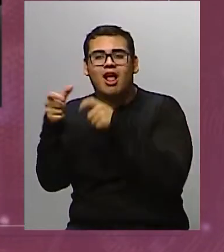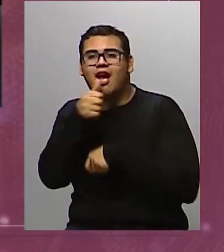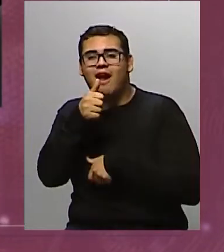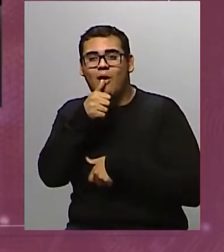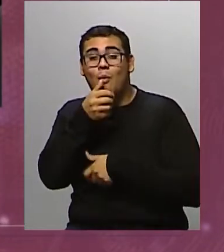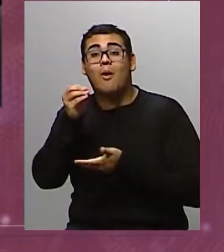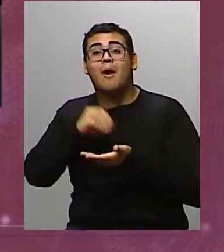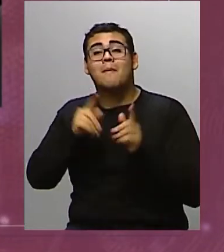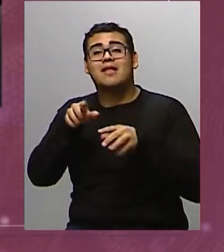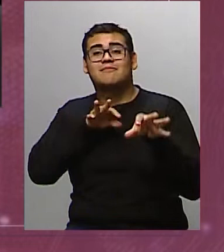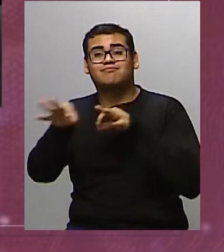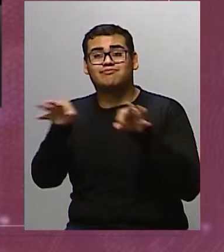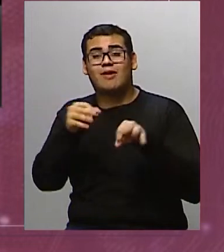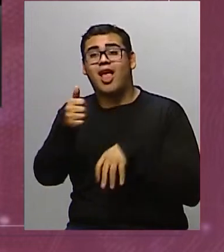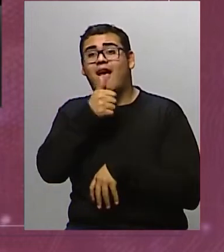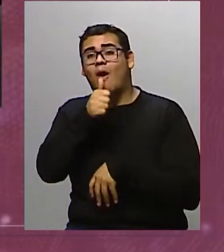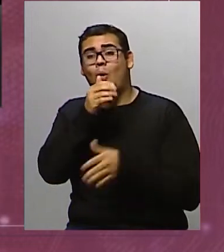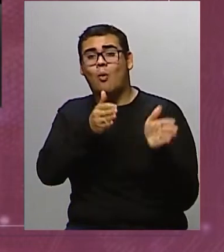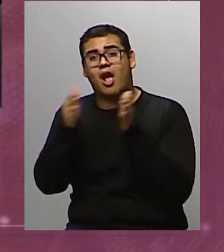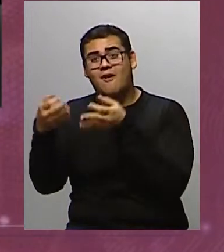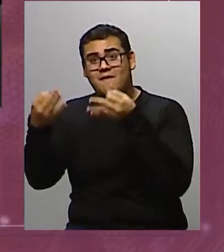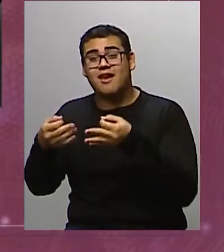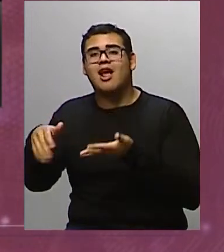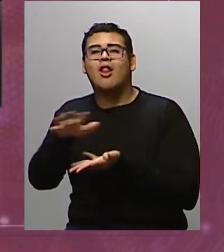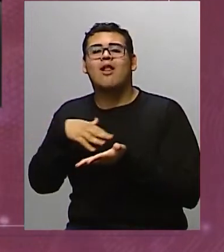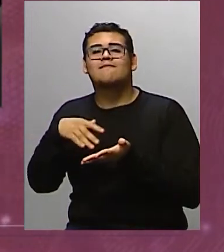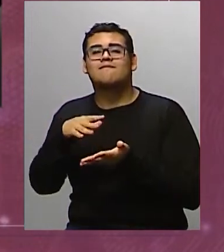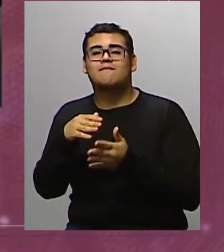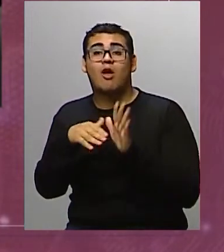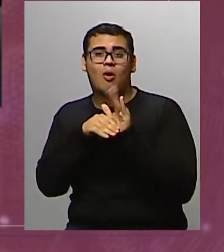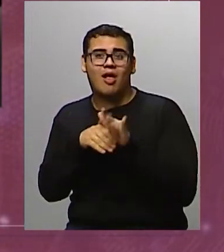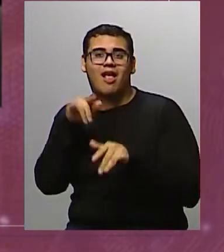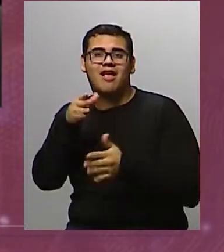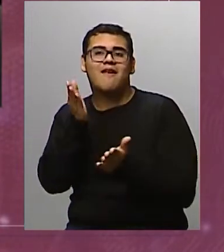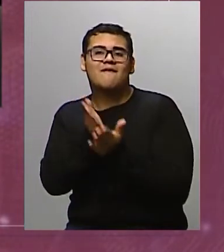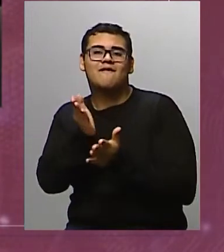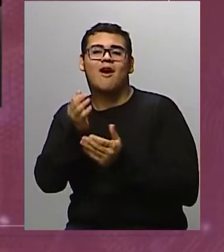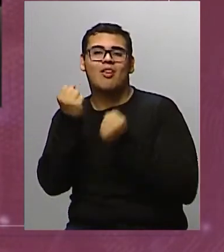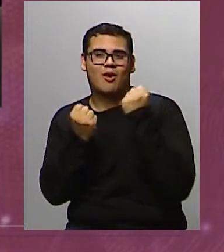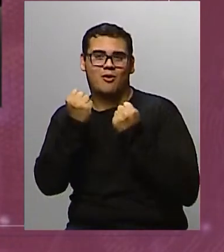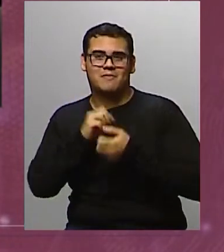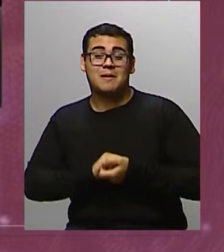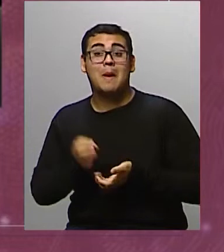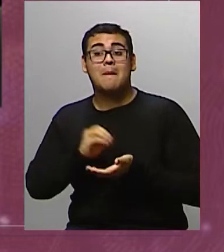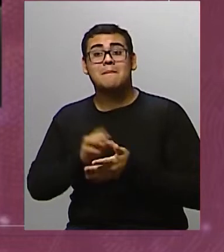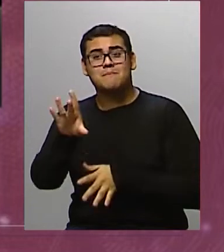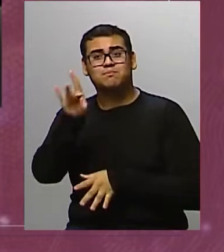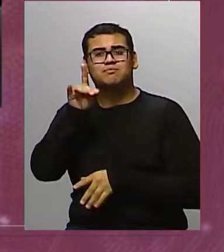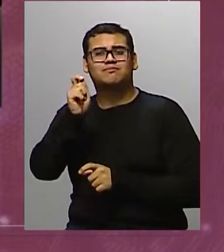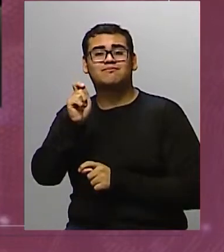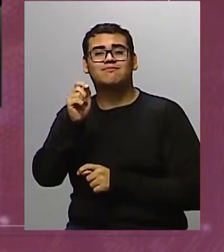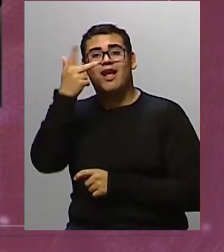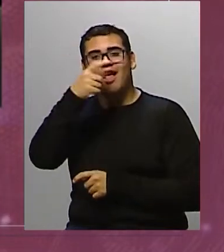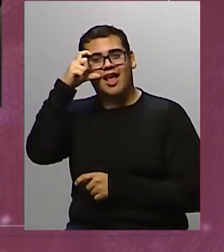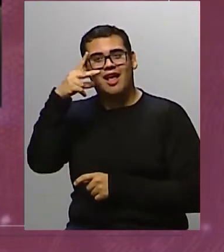Red Integral de Gestión del Agua en la Facultad de Ciencias Económicas de la Universidad Nacional de Cuyo. Y nuestro invitado de hoy es Eber Sosa, ahí lo